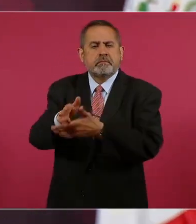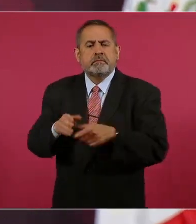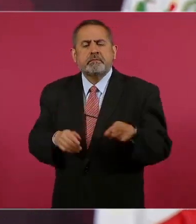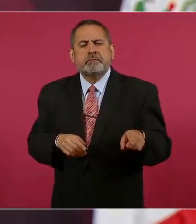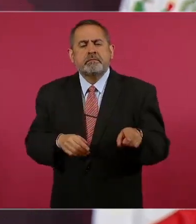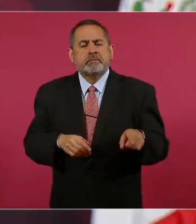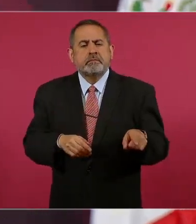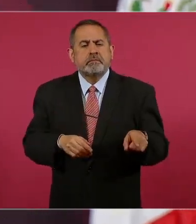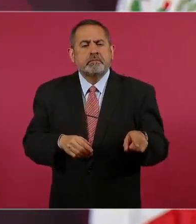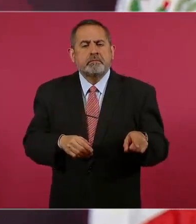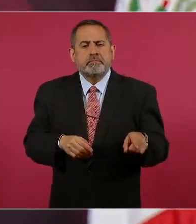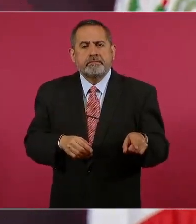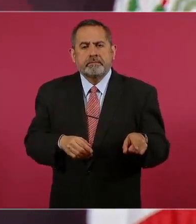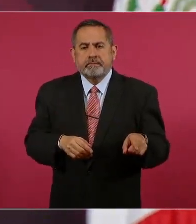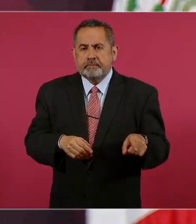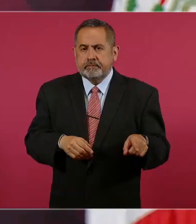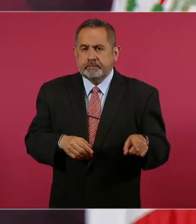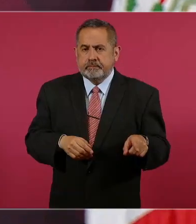la